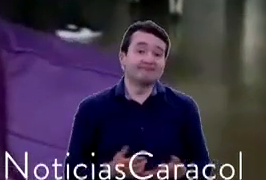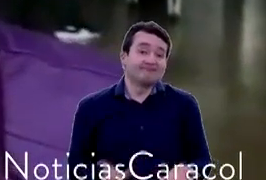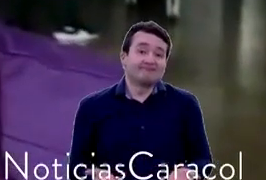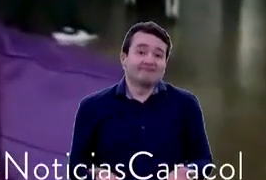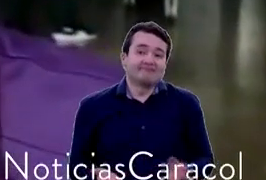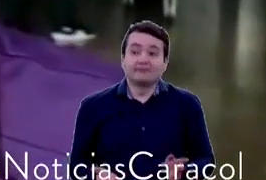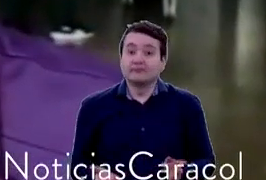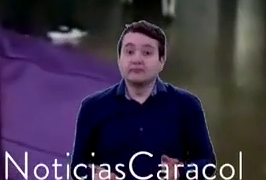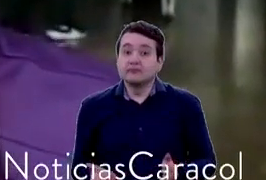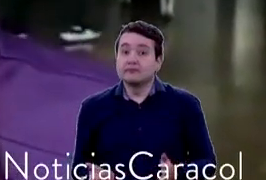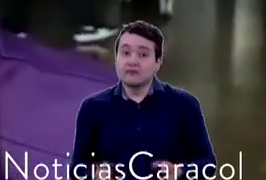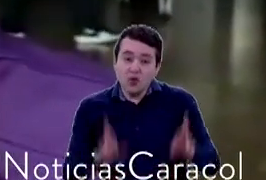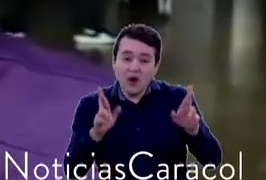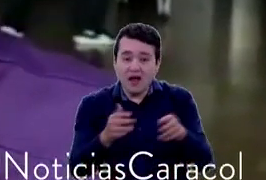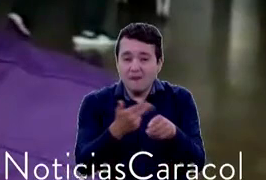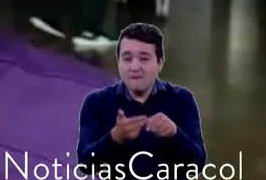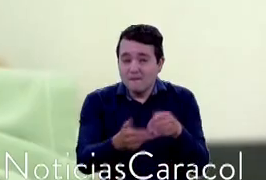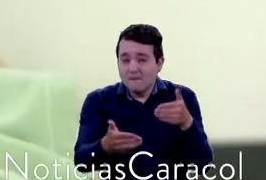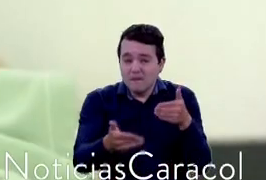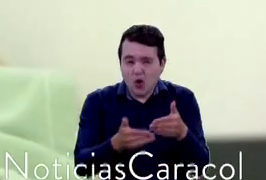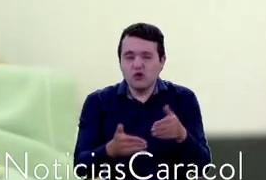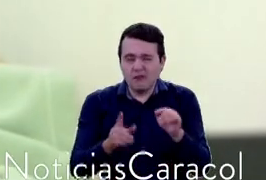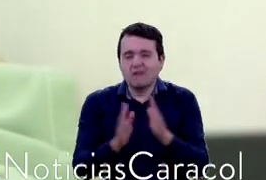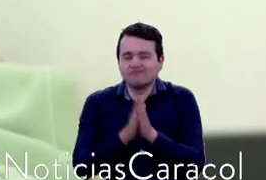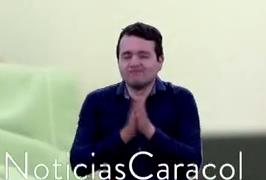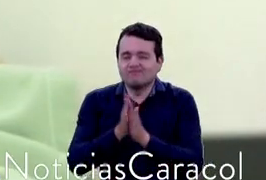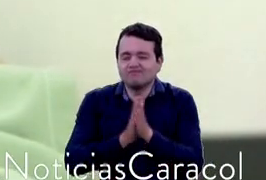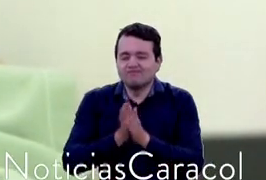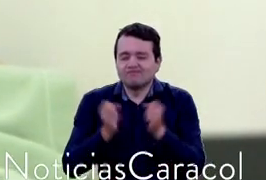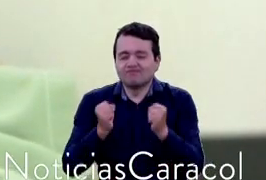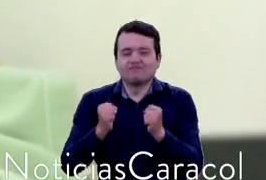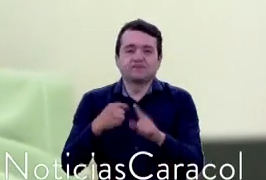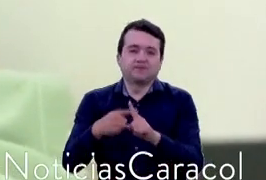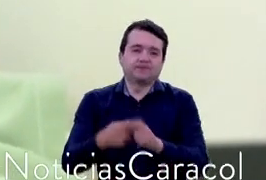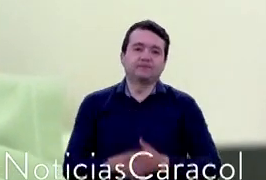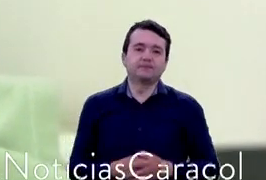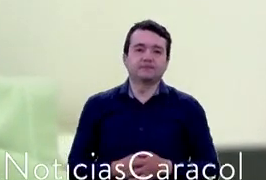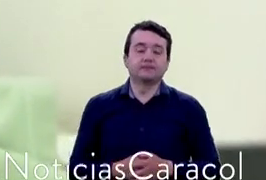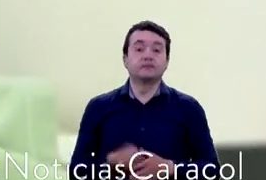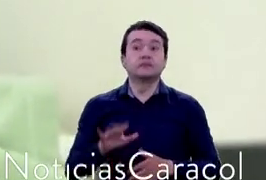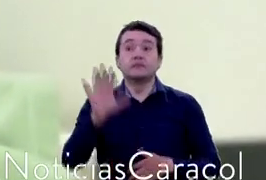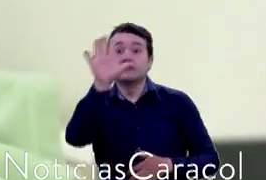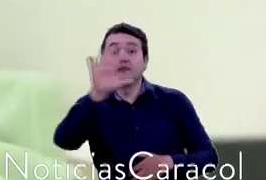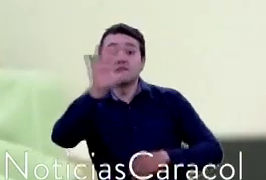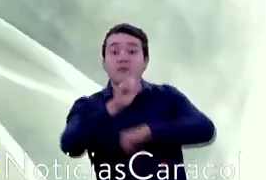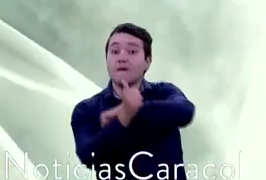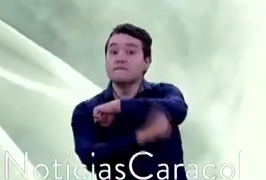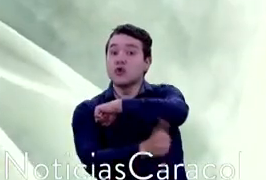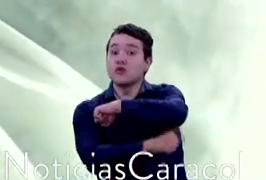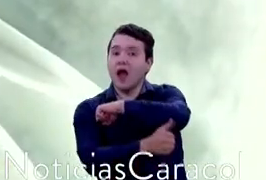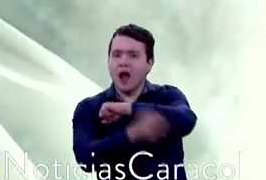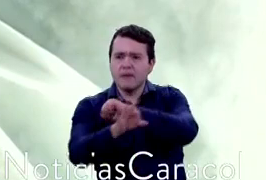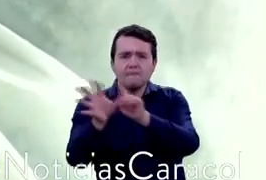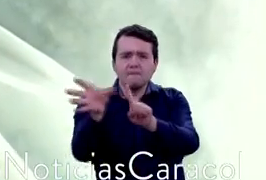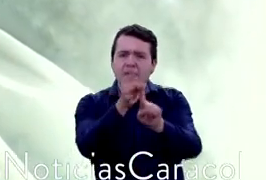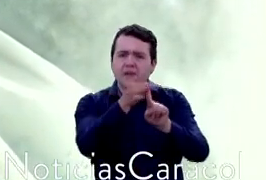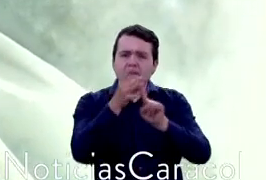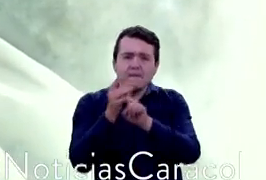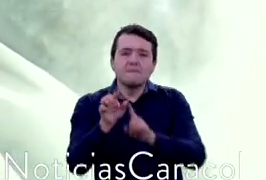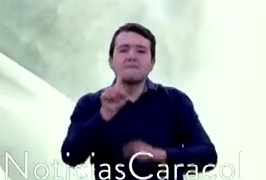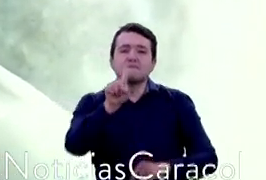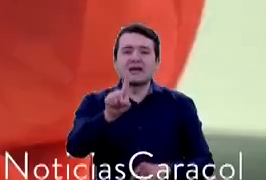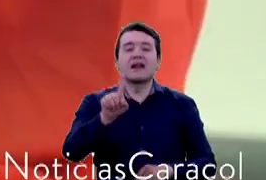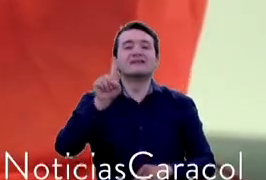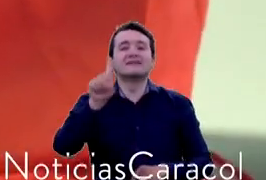pronto a que esto acabe. Tenemos muchas esperanzas. Boyacá ha registrado 1.186 contagios en personal médico,